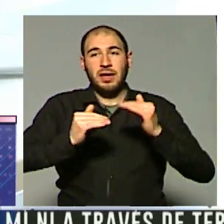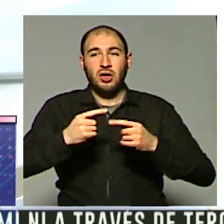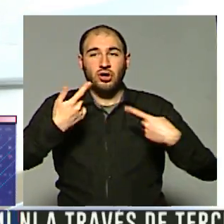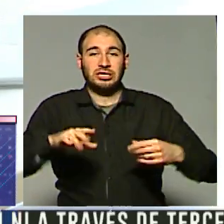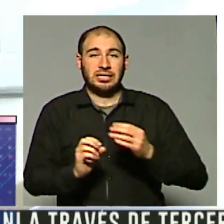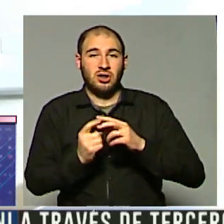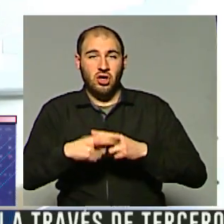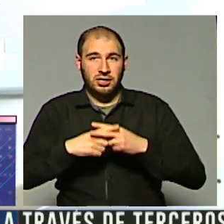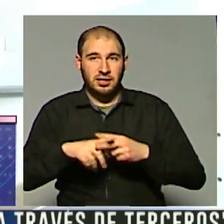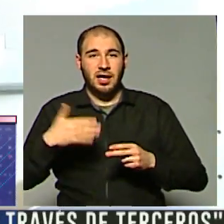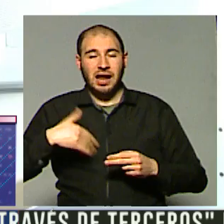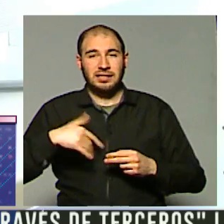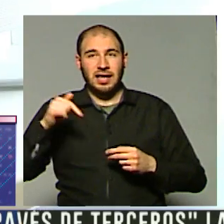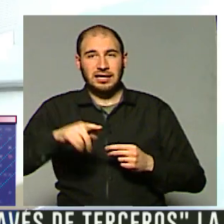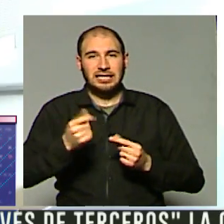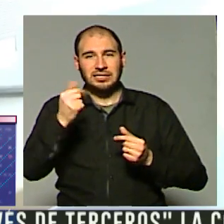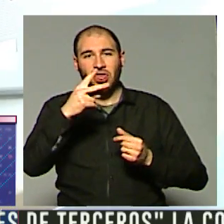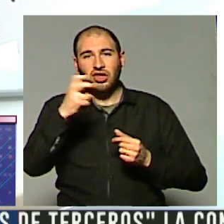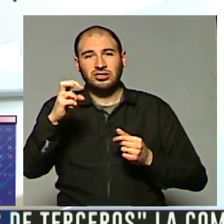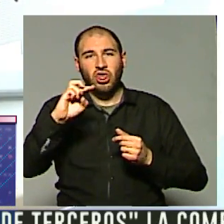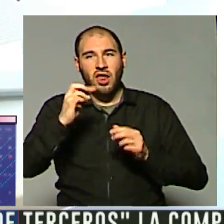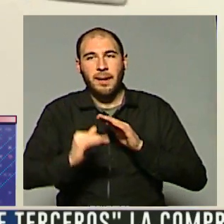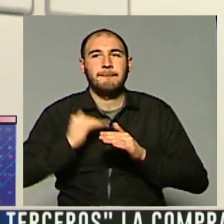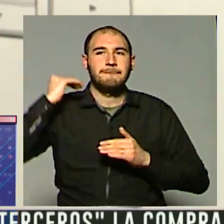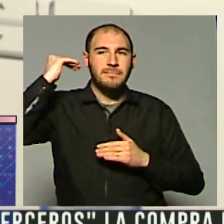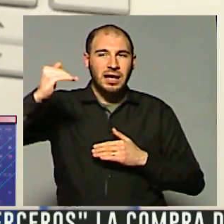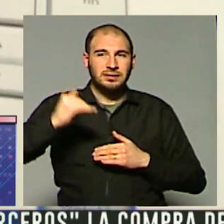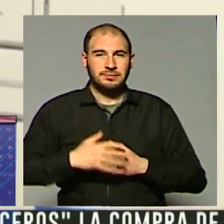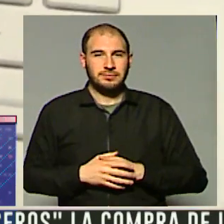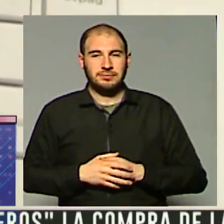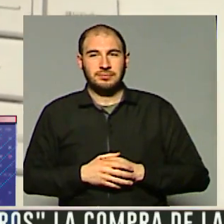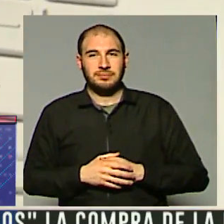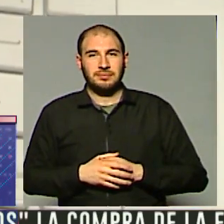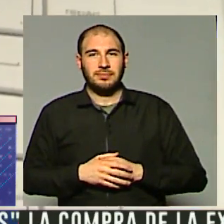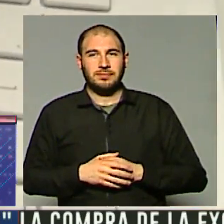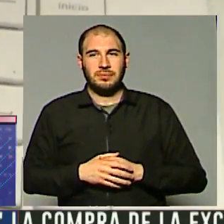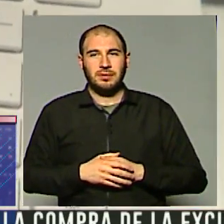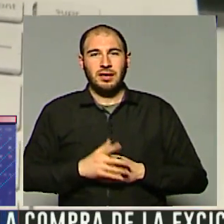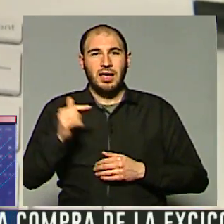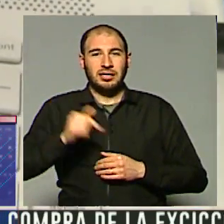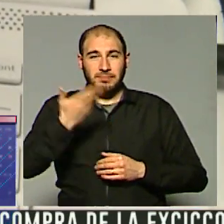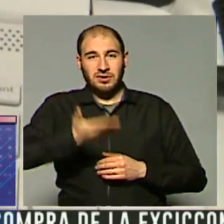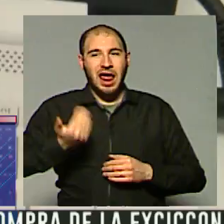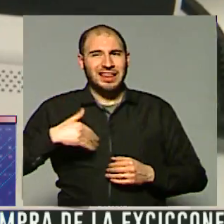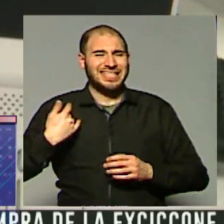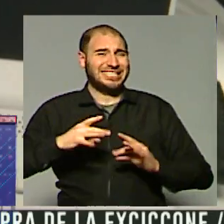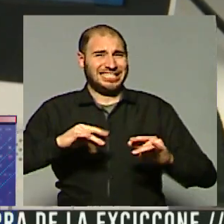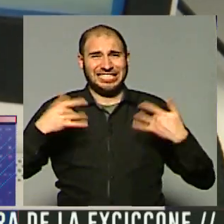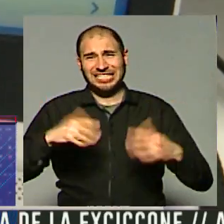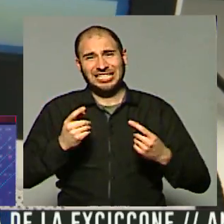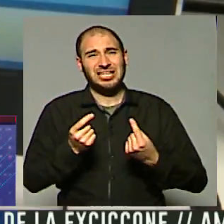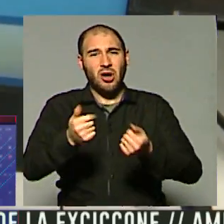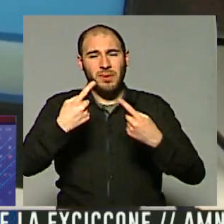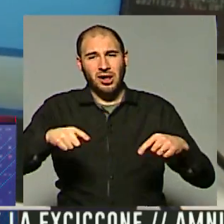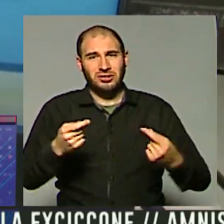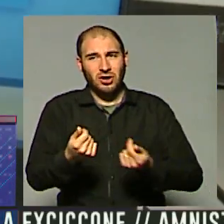producto tecnológico, Argentina está casi $200 por arriba. Con lo cual esto hace que sea para el argentino muy difícil poder acceder a este